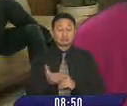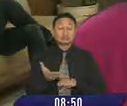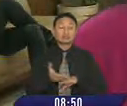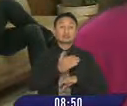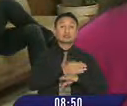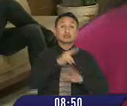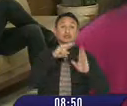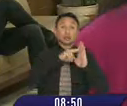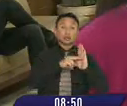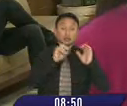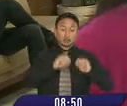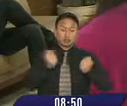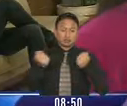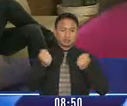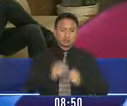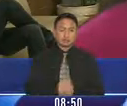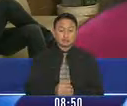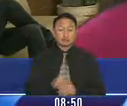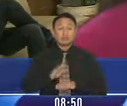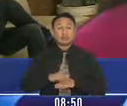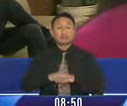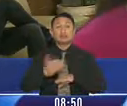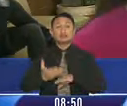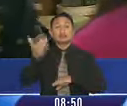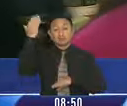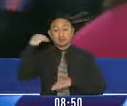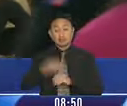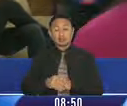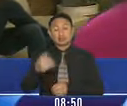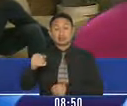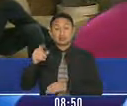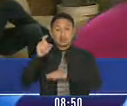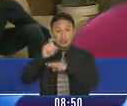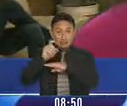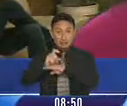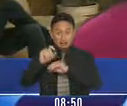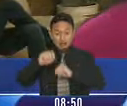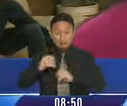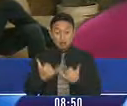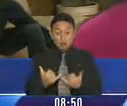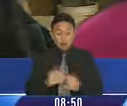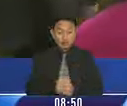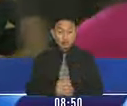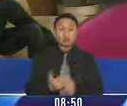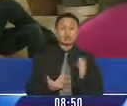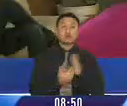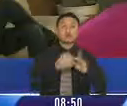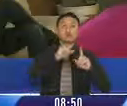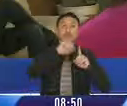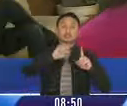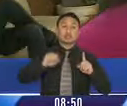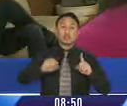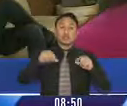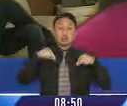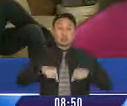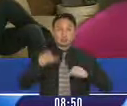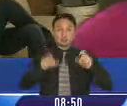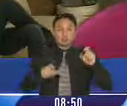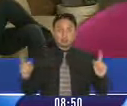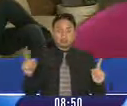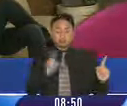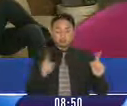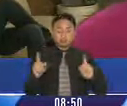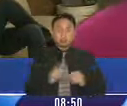vulneración se dio porque se llevaba el registro en una hoja Excel. Nosotros ahora tenemos un sistema con interoperabilidad, el